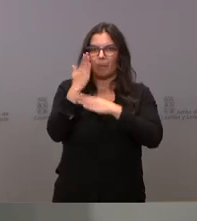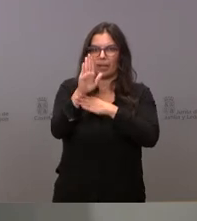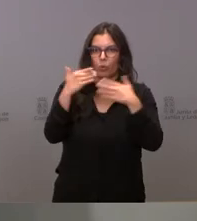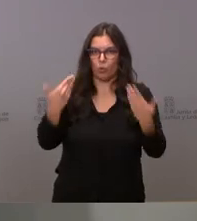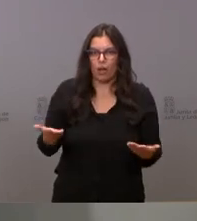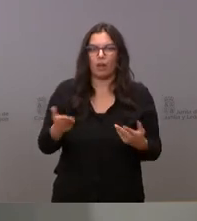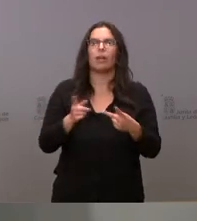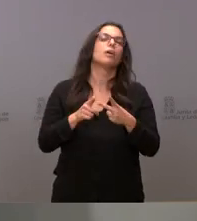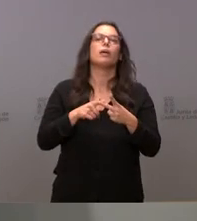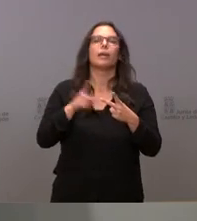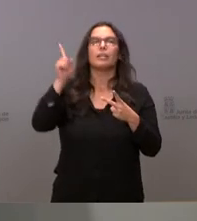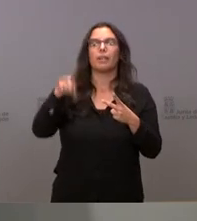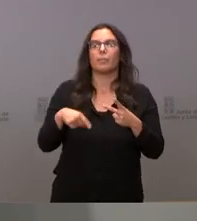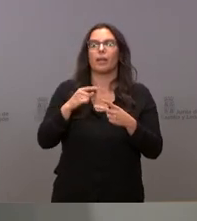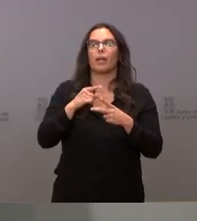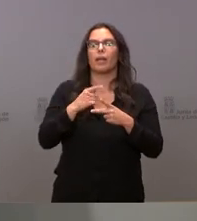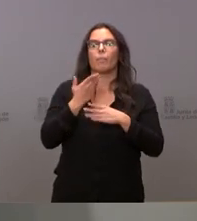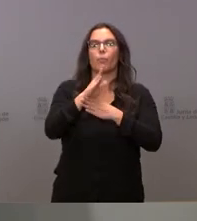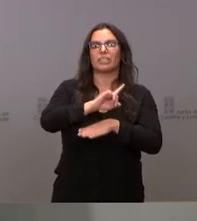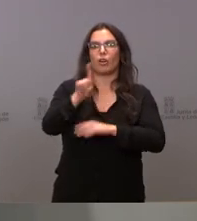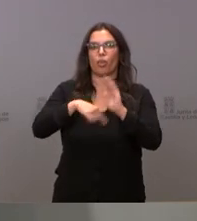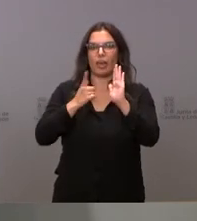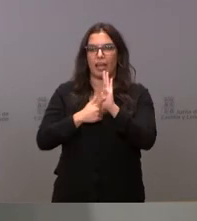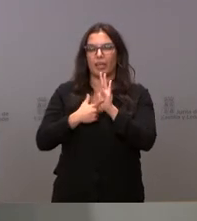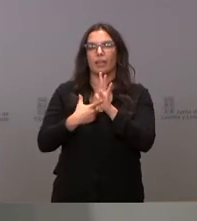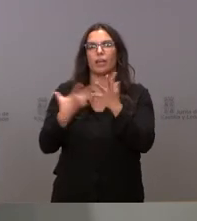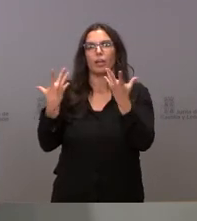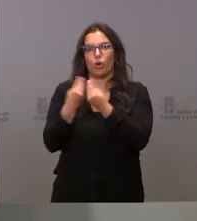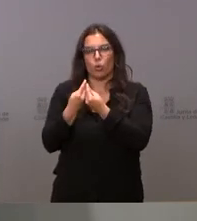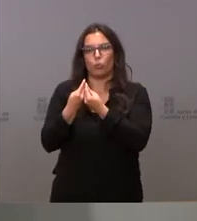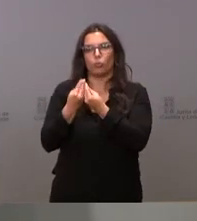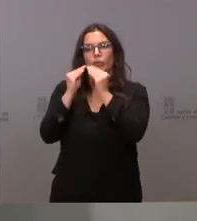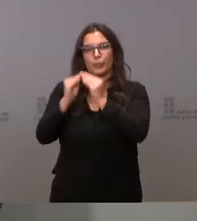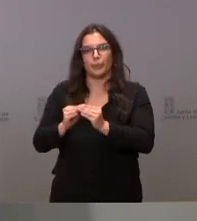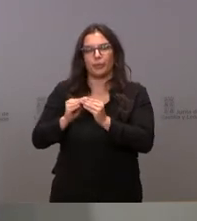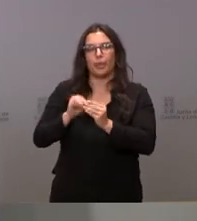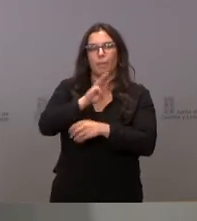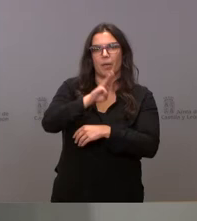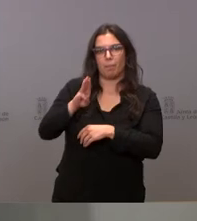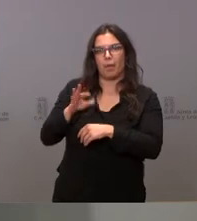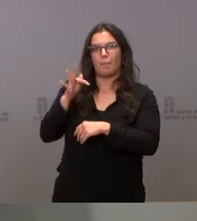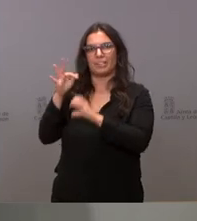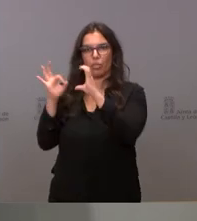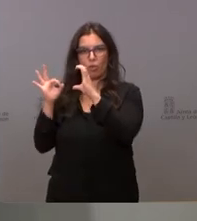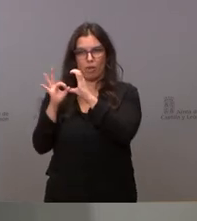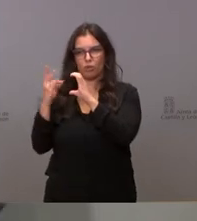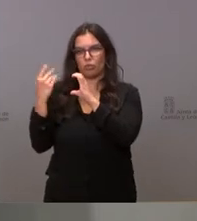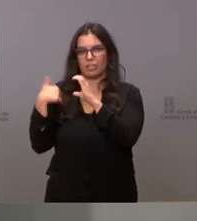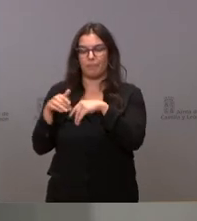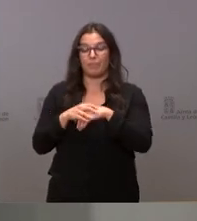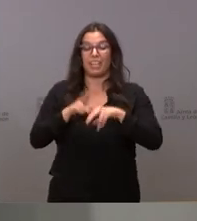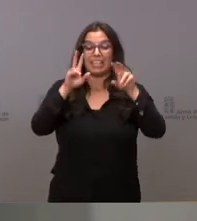Se manifestó en una PNL conjunta entre el Partido Popular y Ciudadanos. Sobre el asunto de las